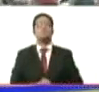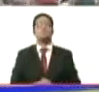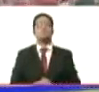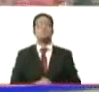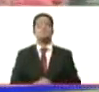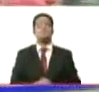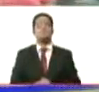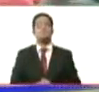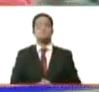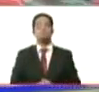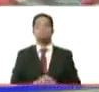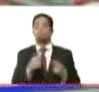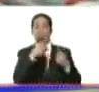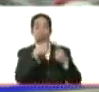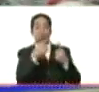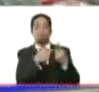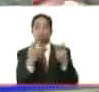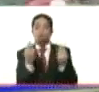Son tantas cosas.